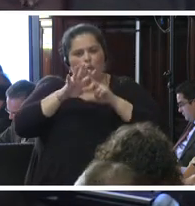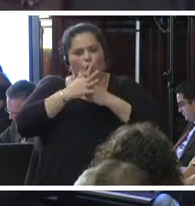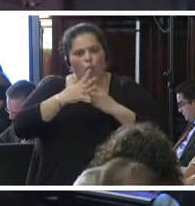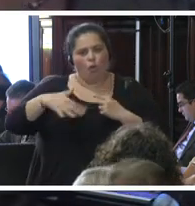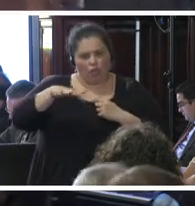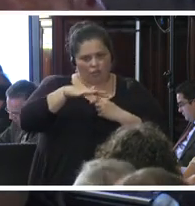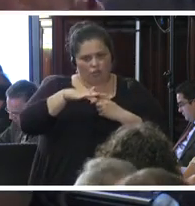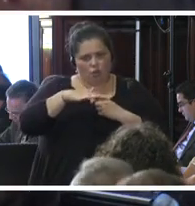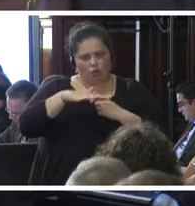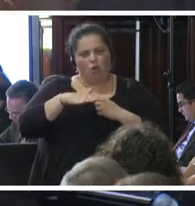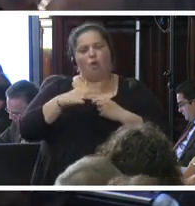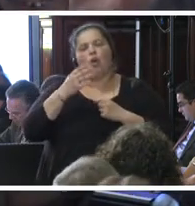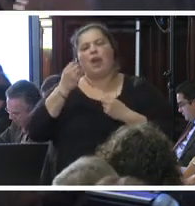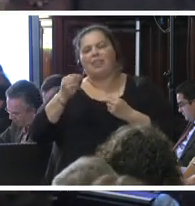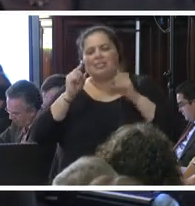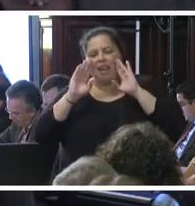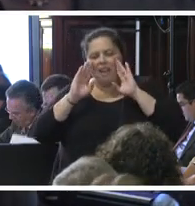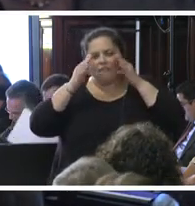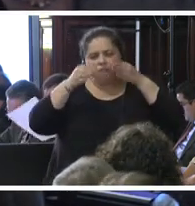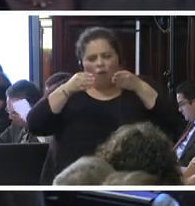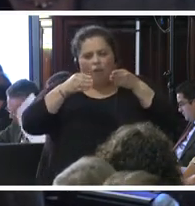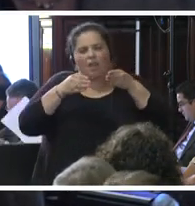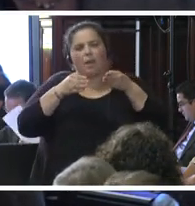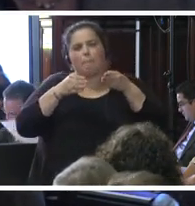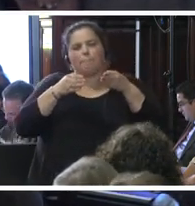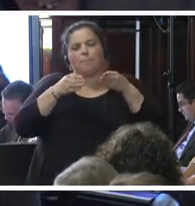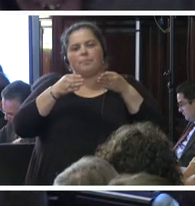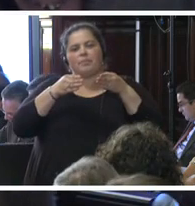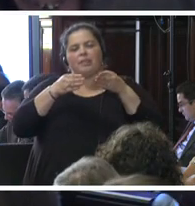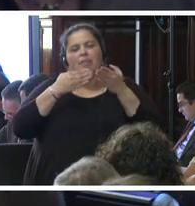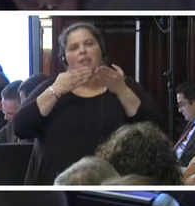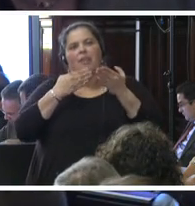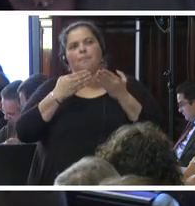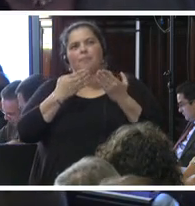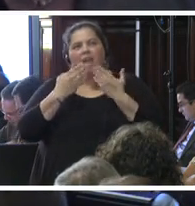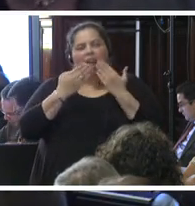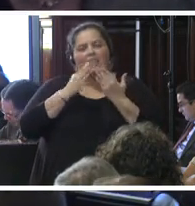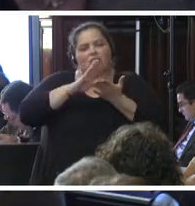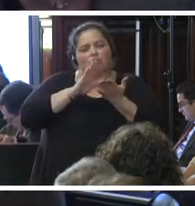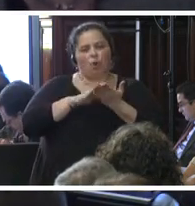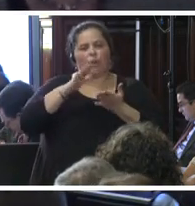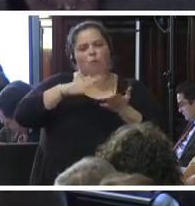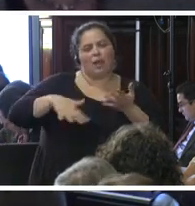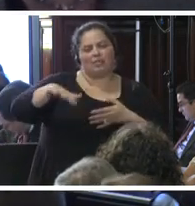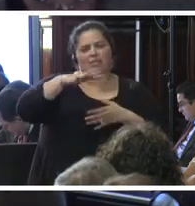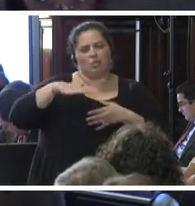ese enfoque de que se trata de una situación que